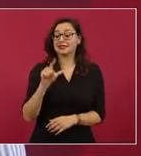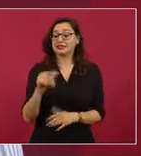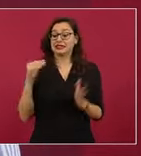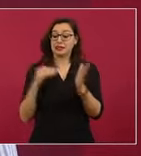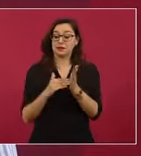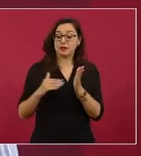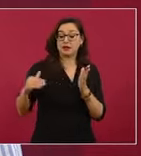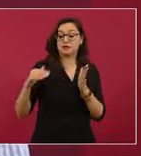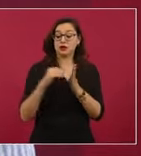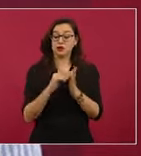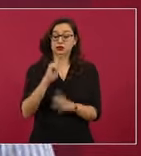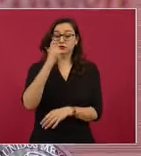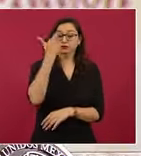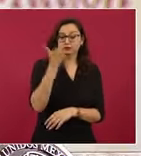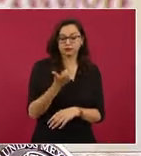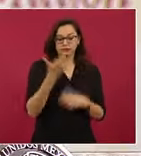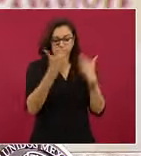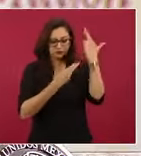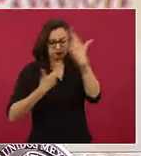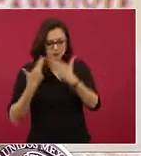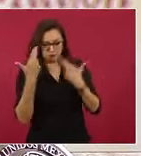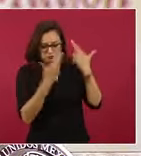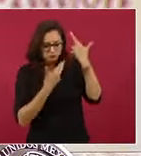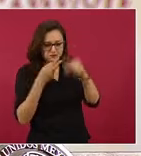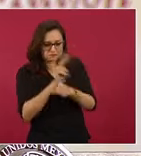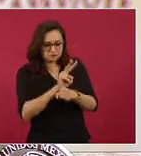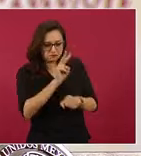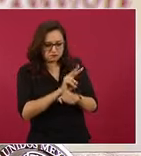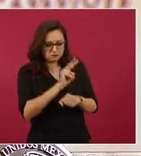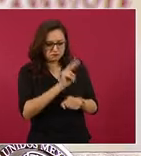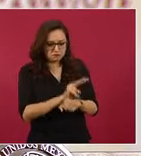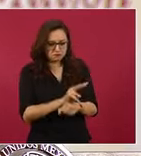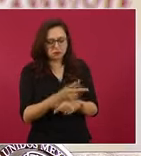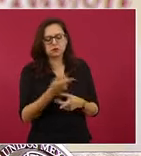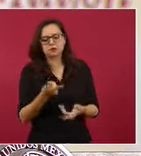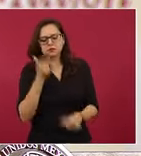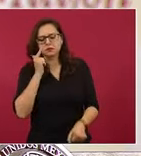pesos auditados, solo fue observado el